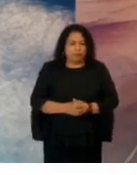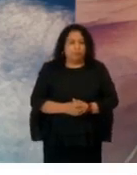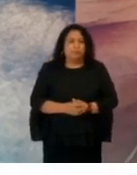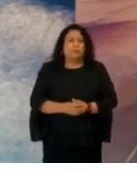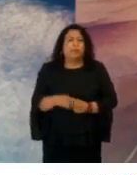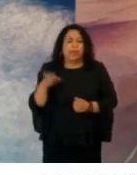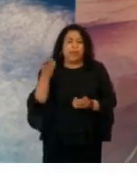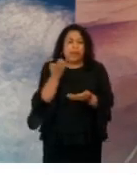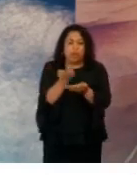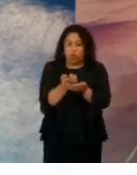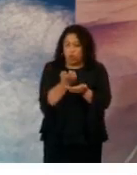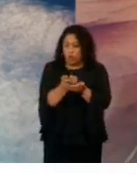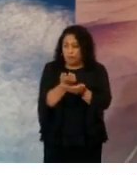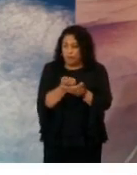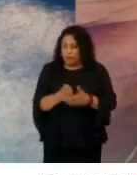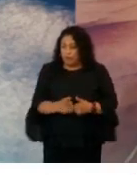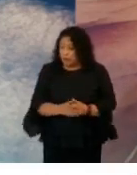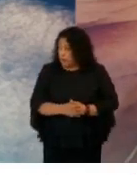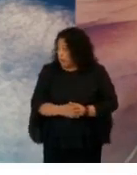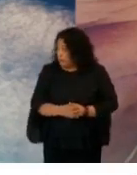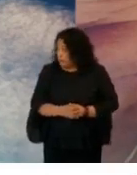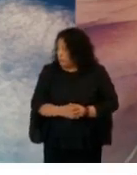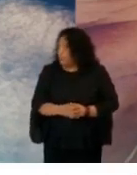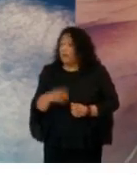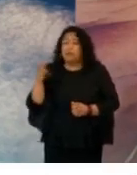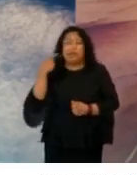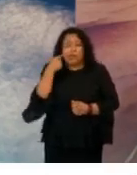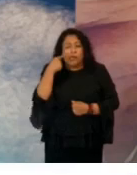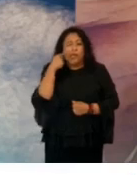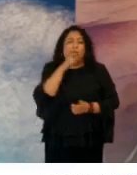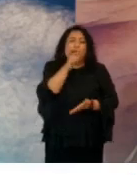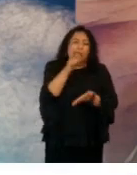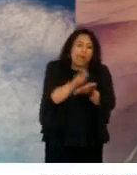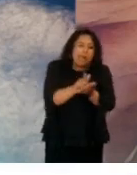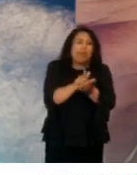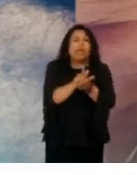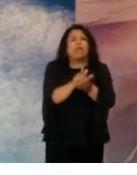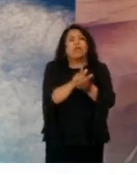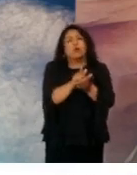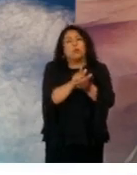la economía siempre se habla de la ley de la oferta y la demanda.